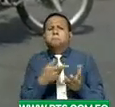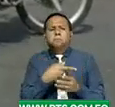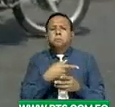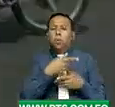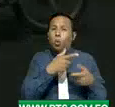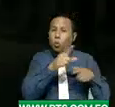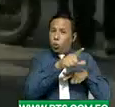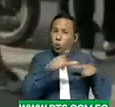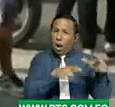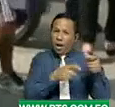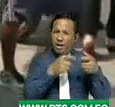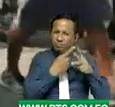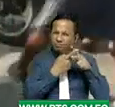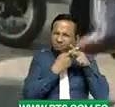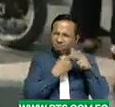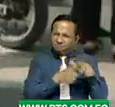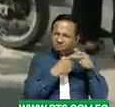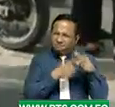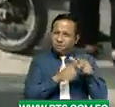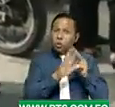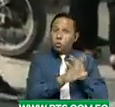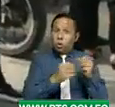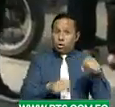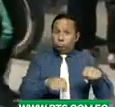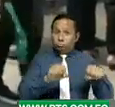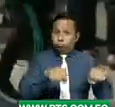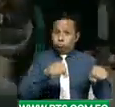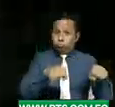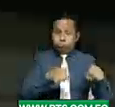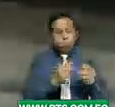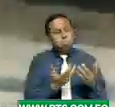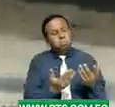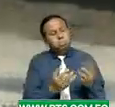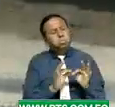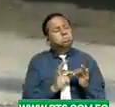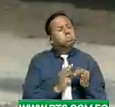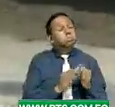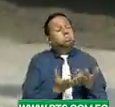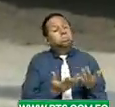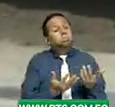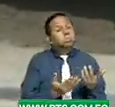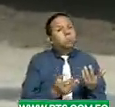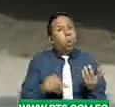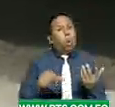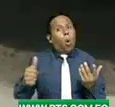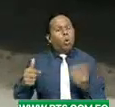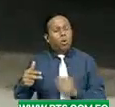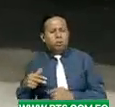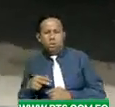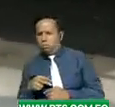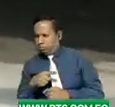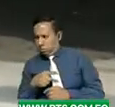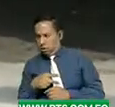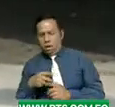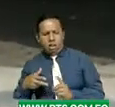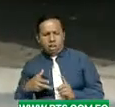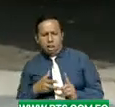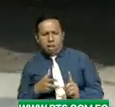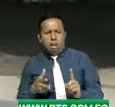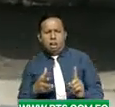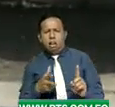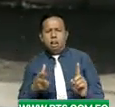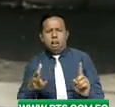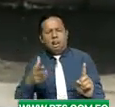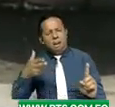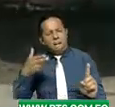taller esperando que repararan su motocicleta. Cuando desconocidos llegaron, lo divisaron, le propinaron varios disparos. Falleció